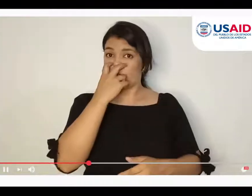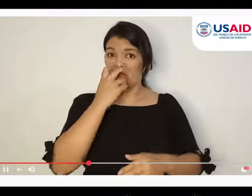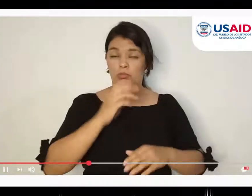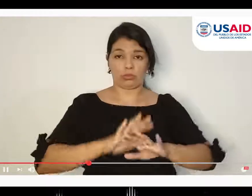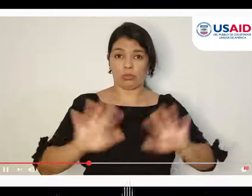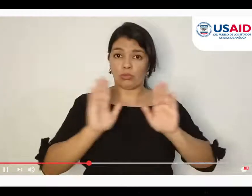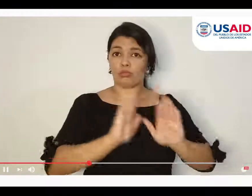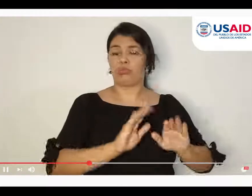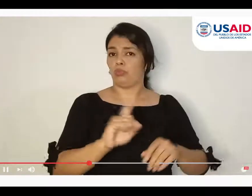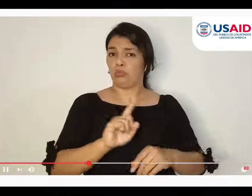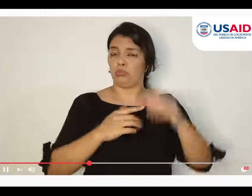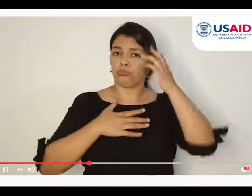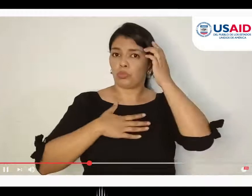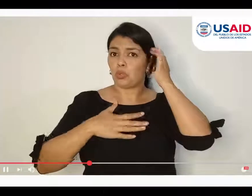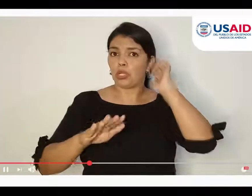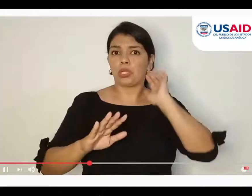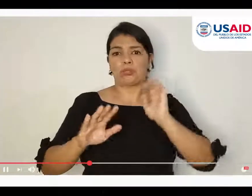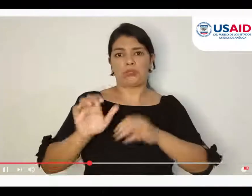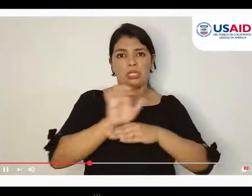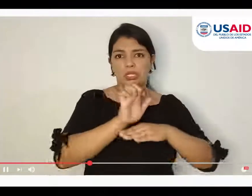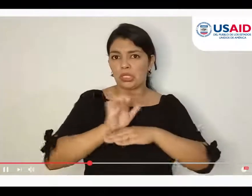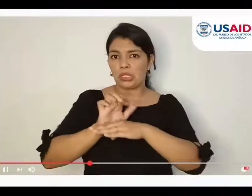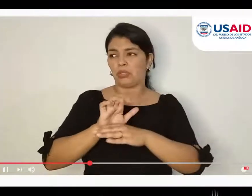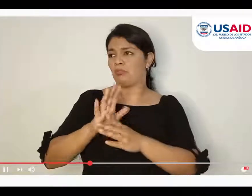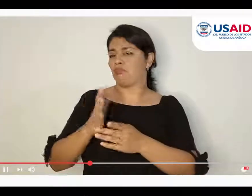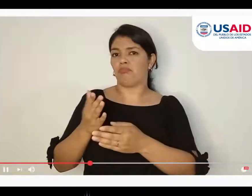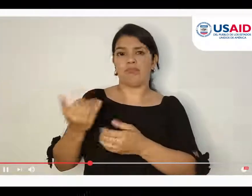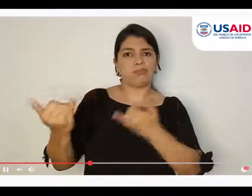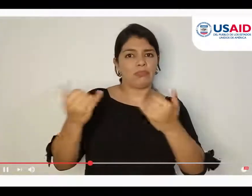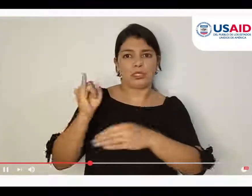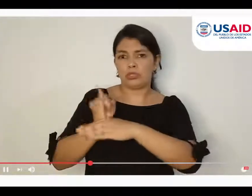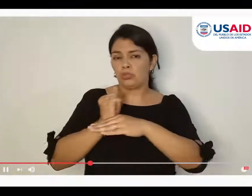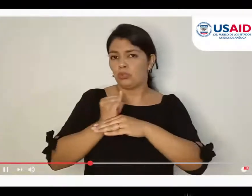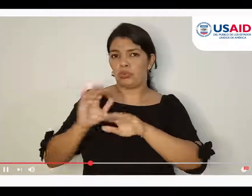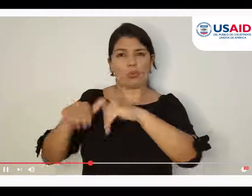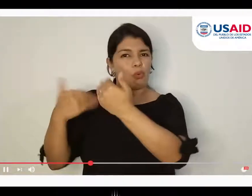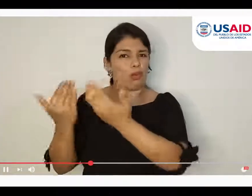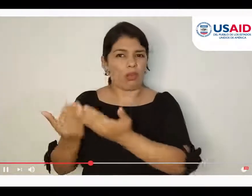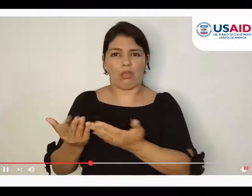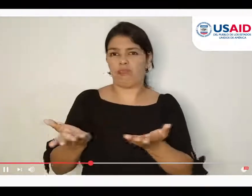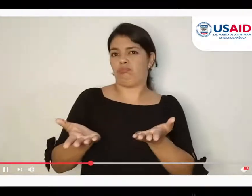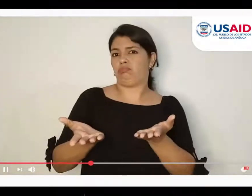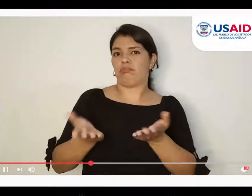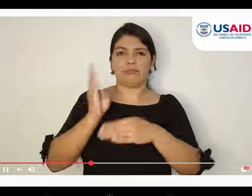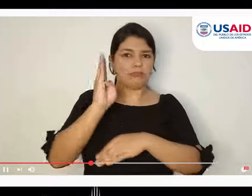discapacidad visual, sino sus entornos, instituciones